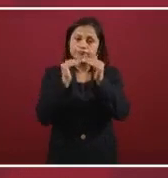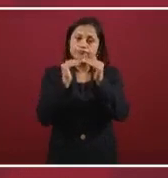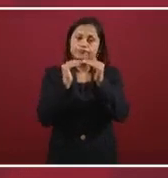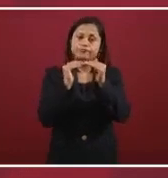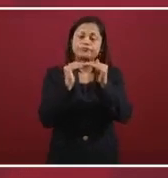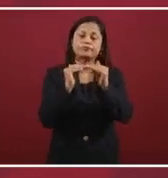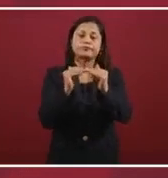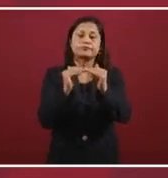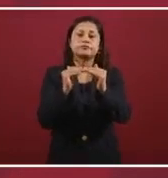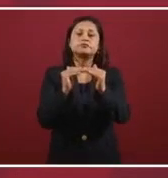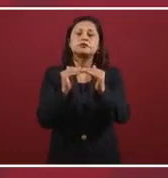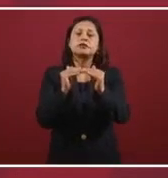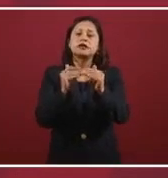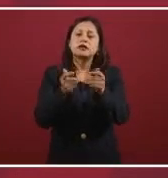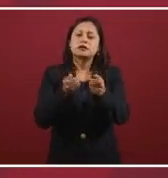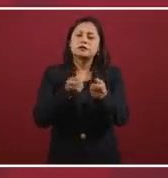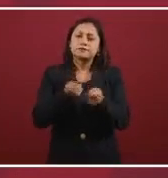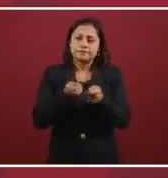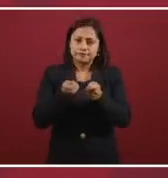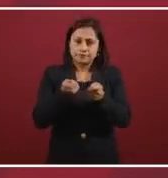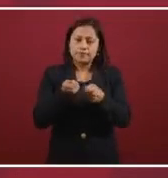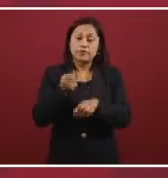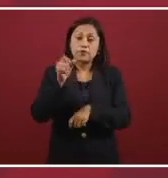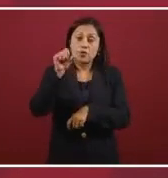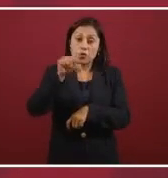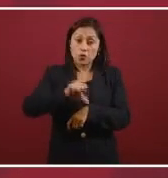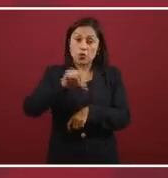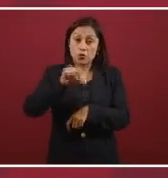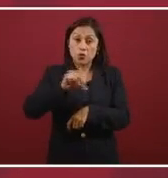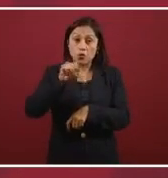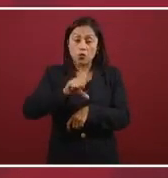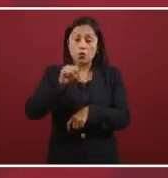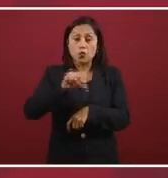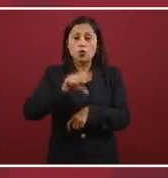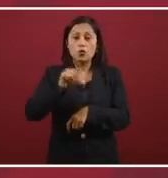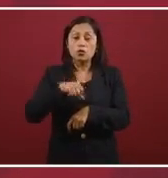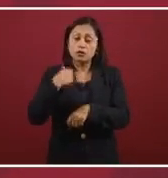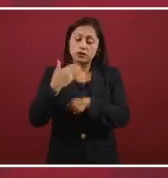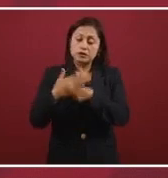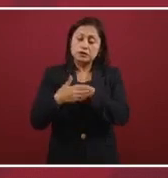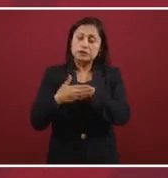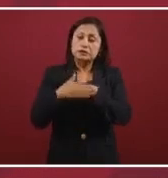Hoy, precisamente, va a haber una reunión